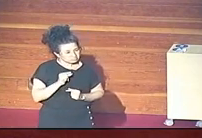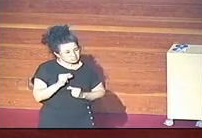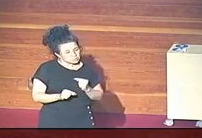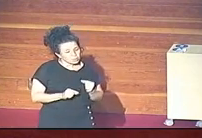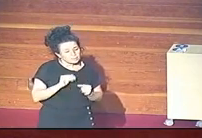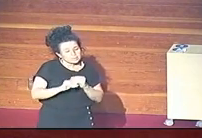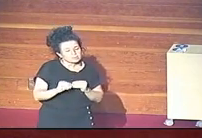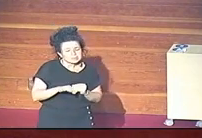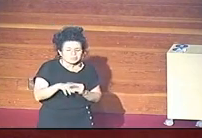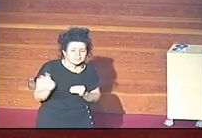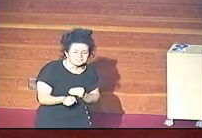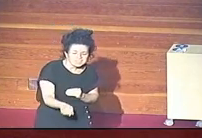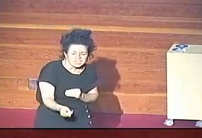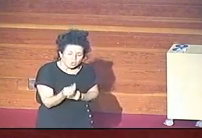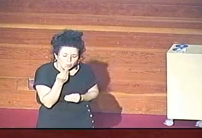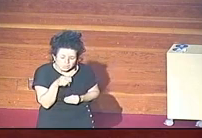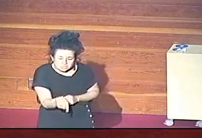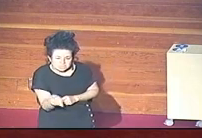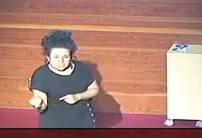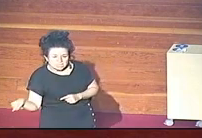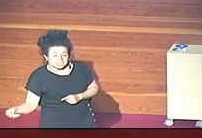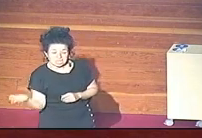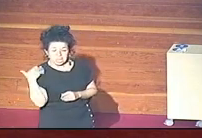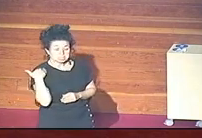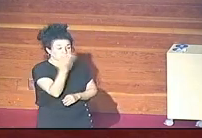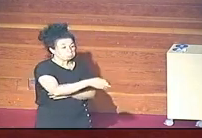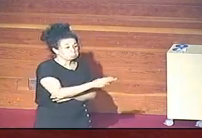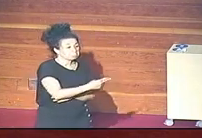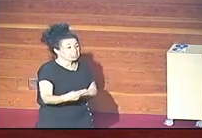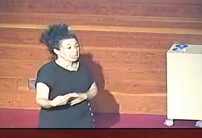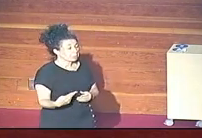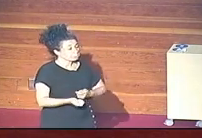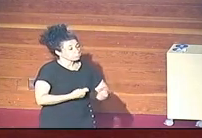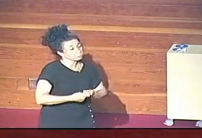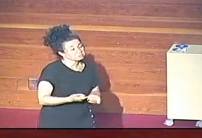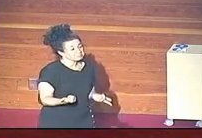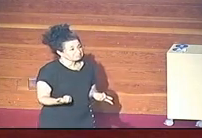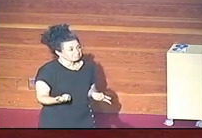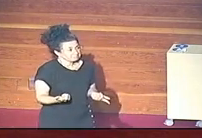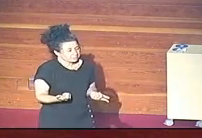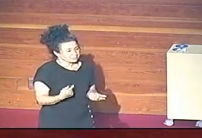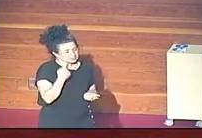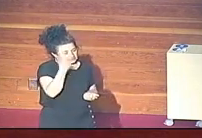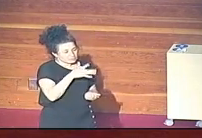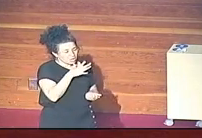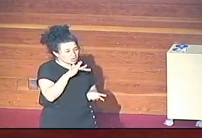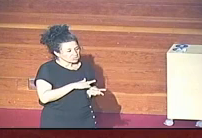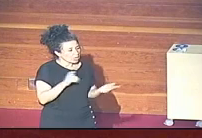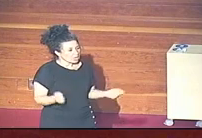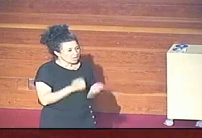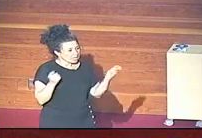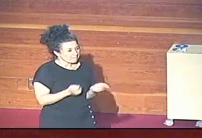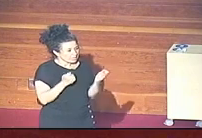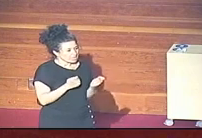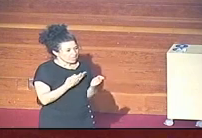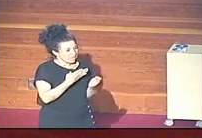origen antes a lo mejor vamos a la pescadería y sabemos que ahora la campaña del bonito pues